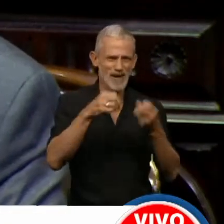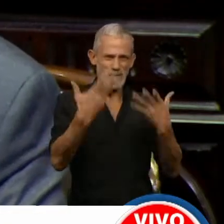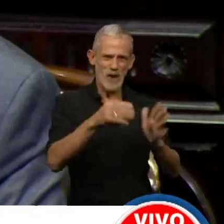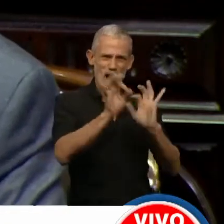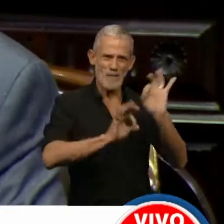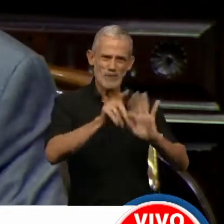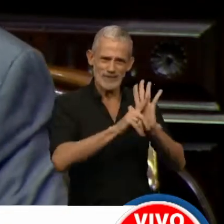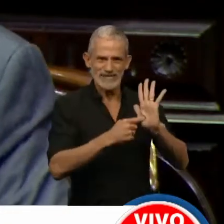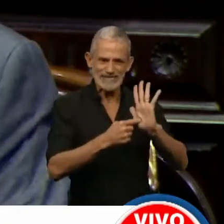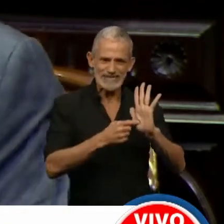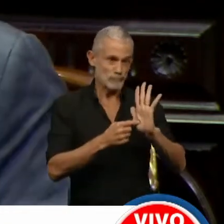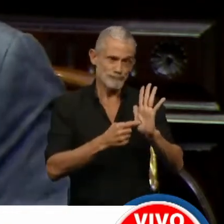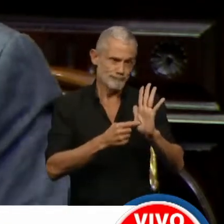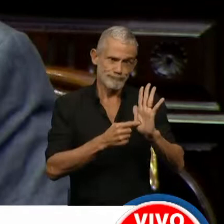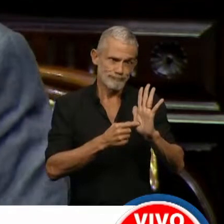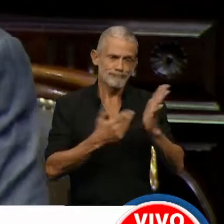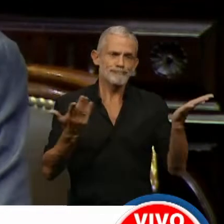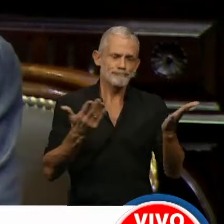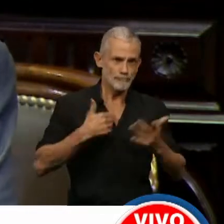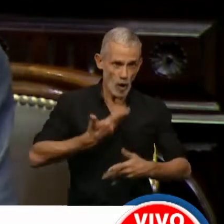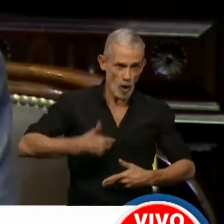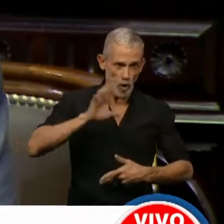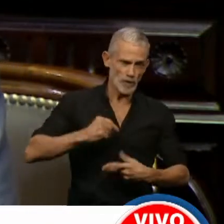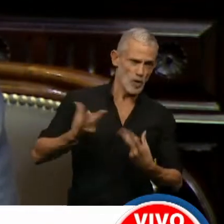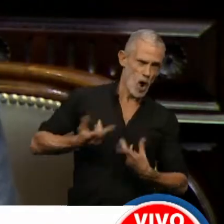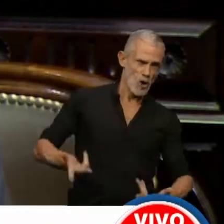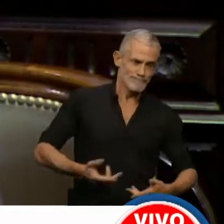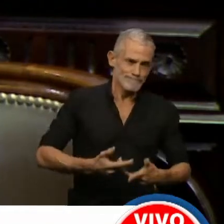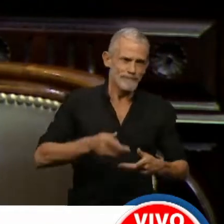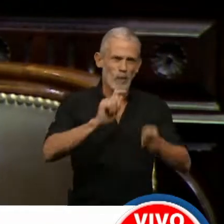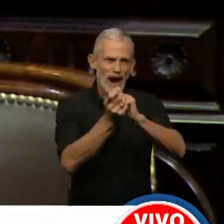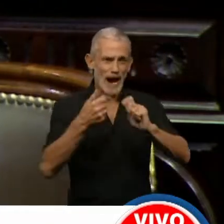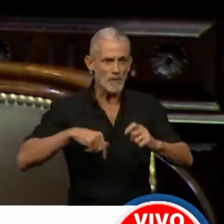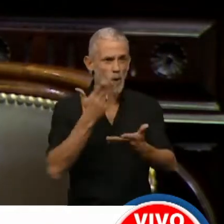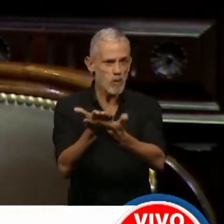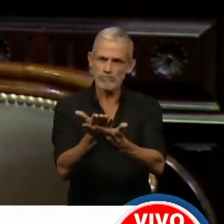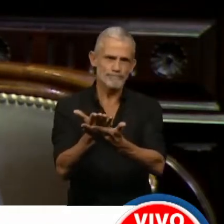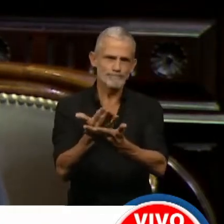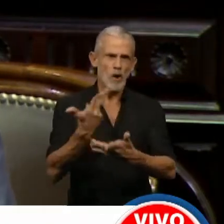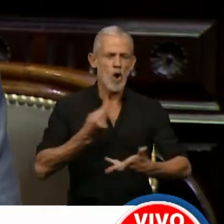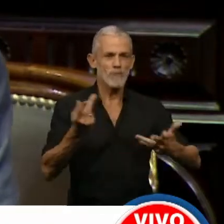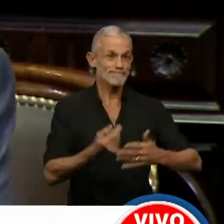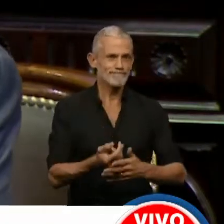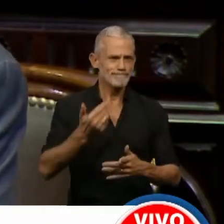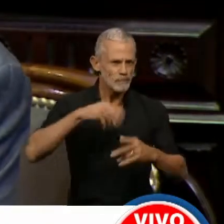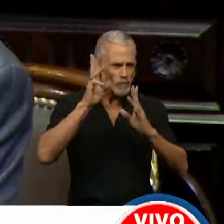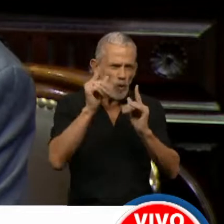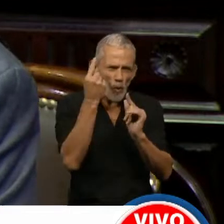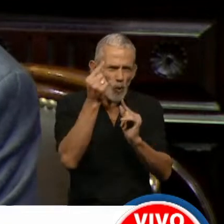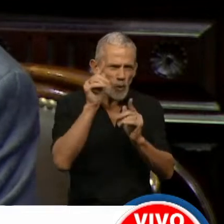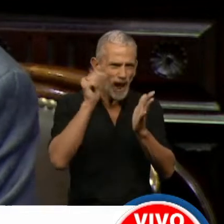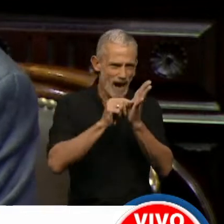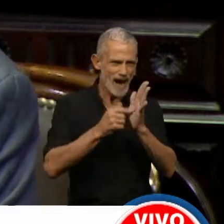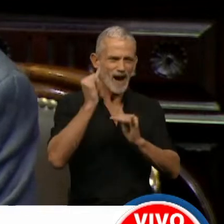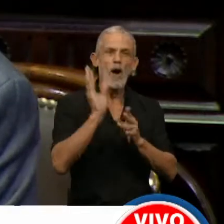el proyecto. Pero lamentablemente el gobierno se negó a realizar algunas de las modificaciones que propusimos. Y quiero hacer foco en una de ellas, que